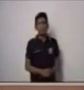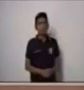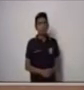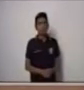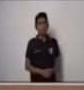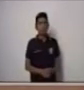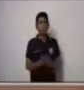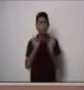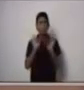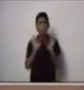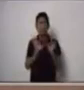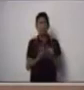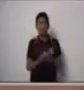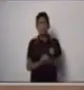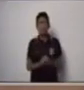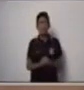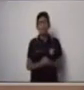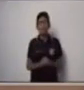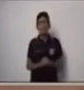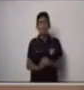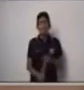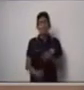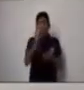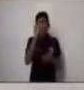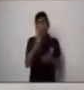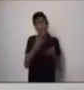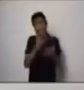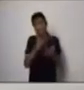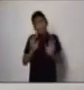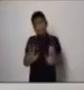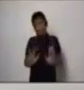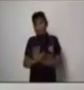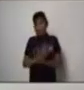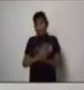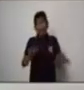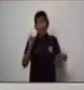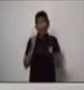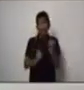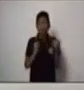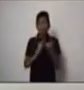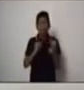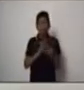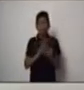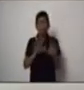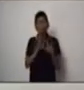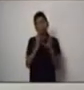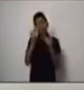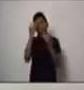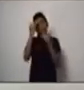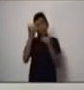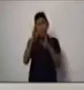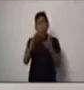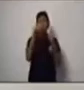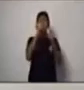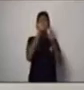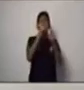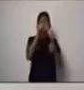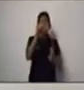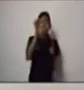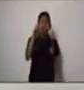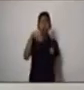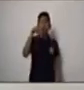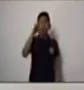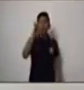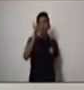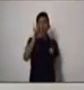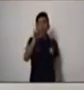muy bien así es amiguitos como damos finalizada nuestra clase de palabras compuestas espero